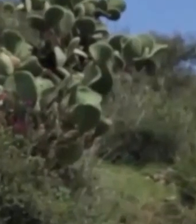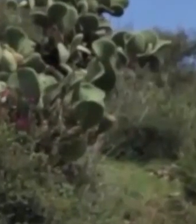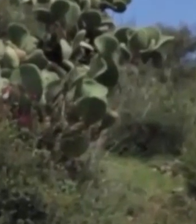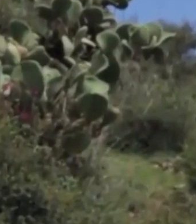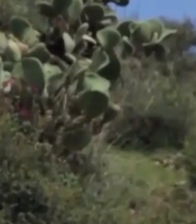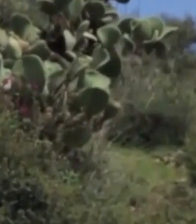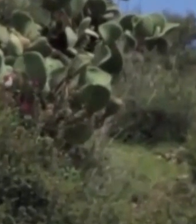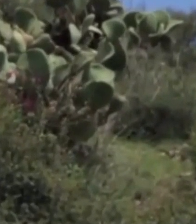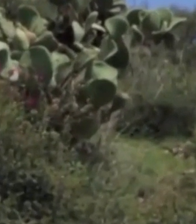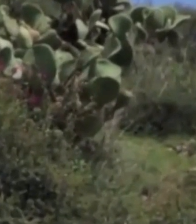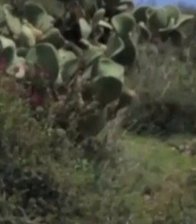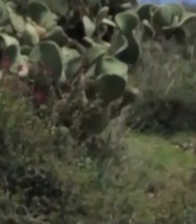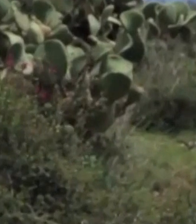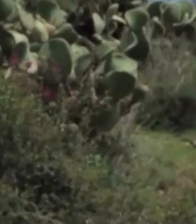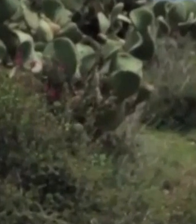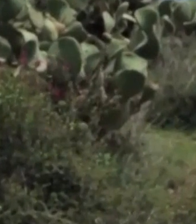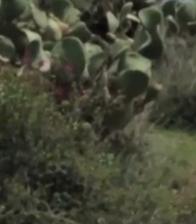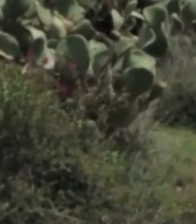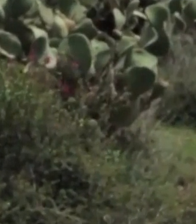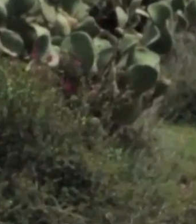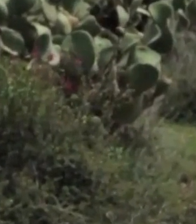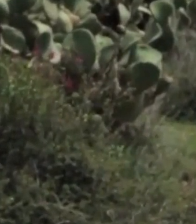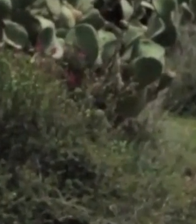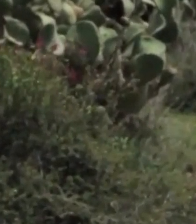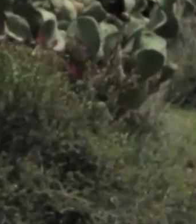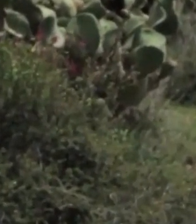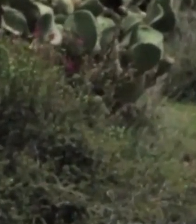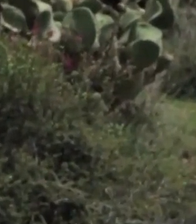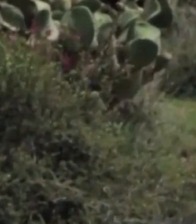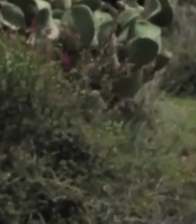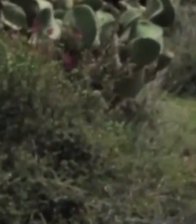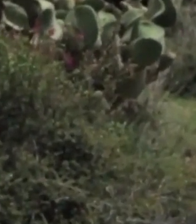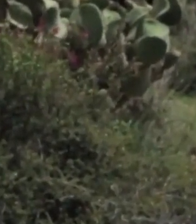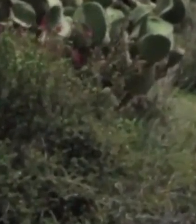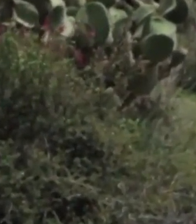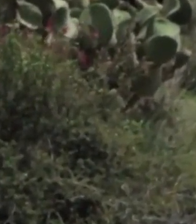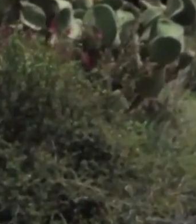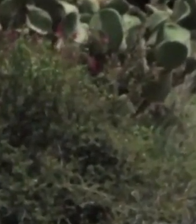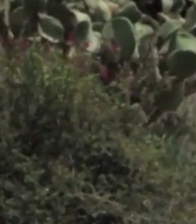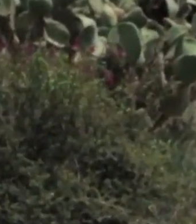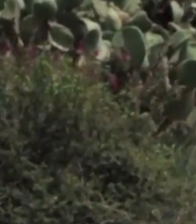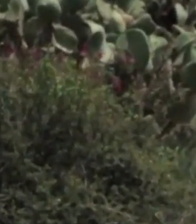las ruinas, aguantando la rapiña.